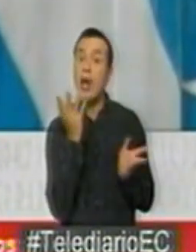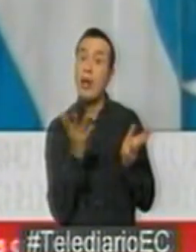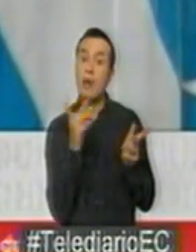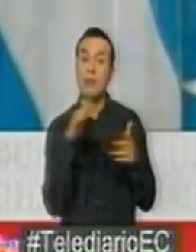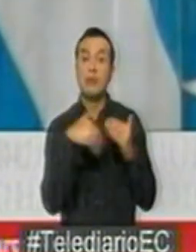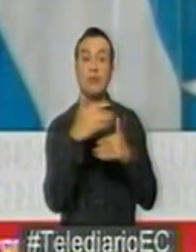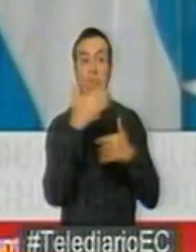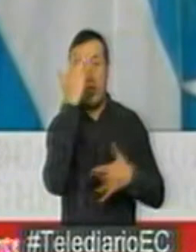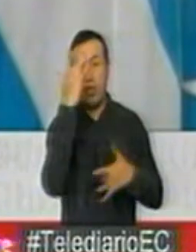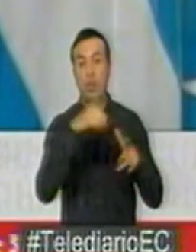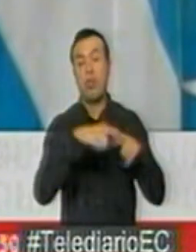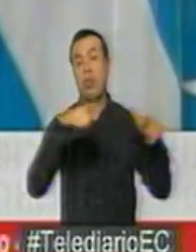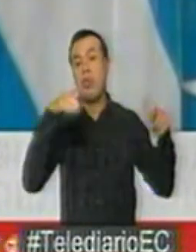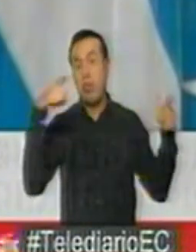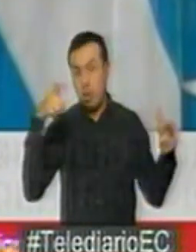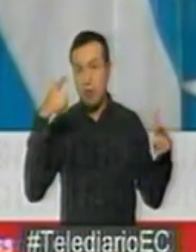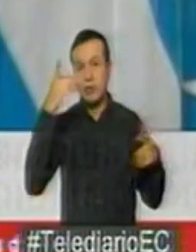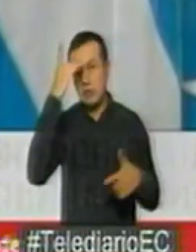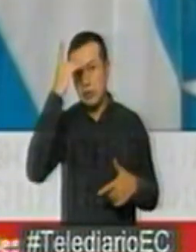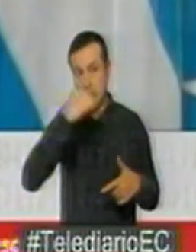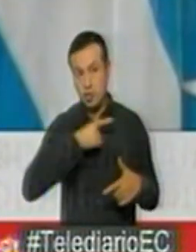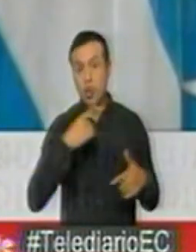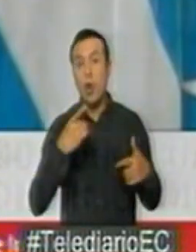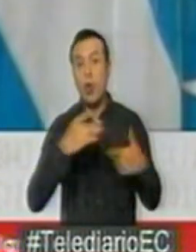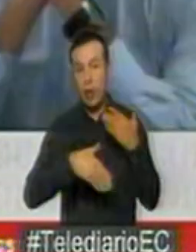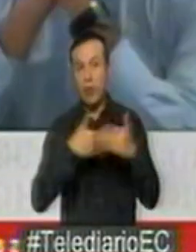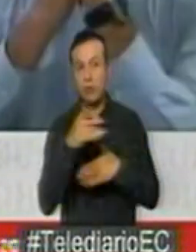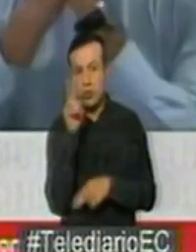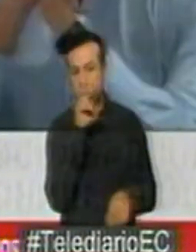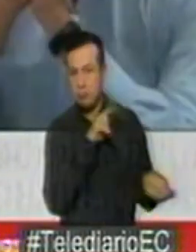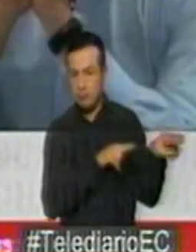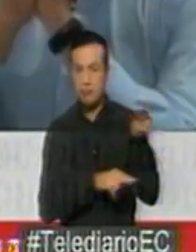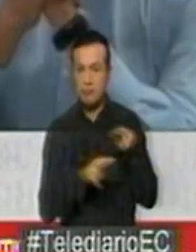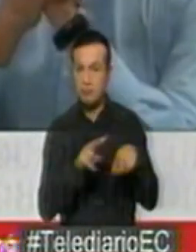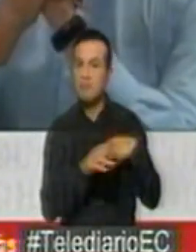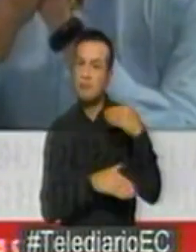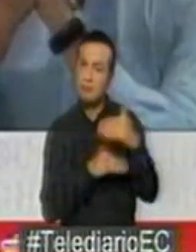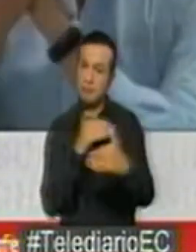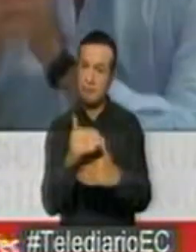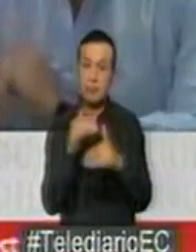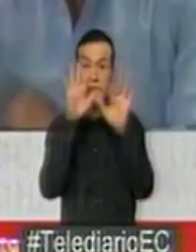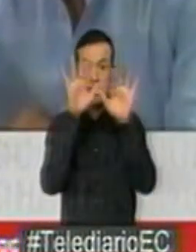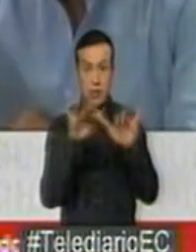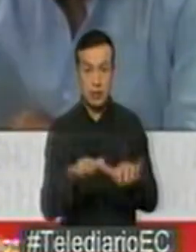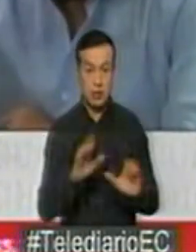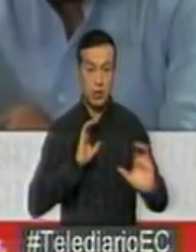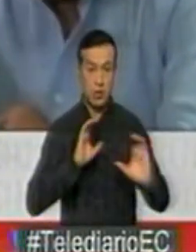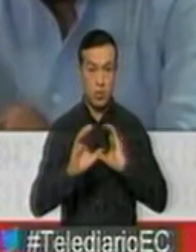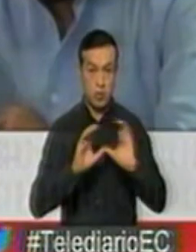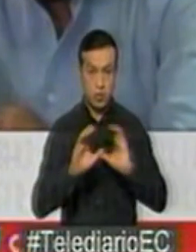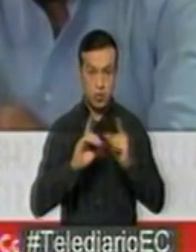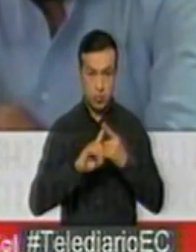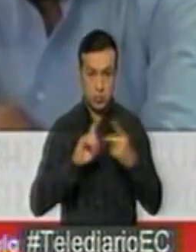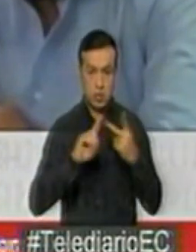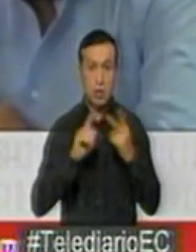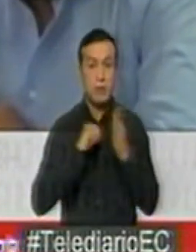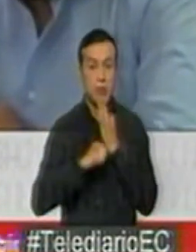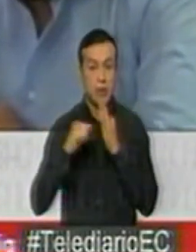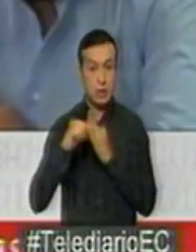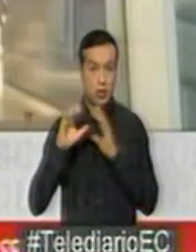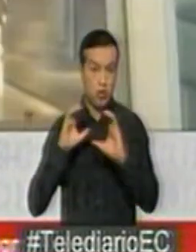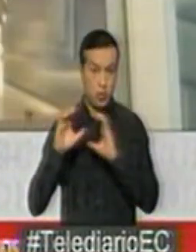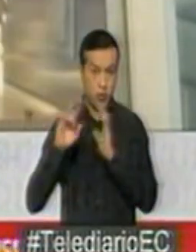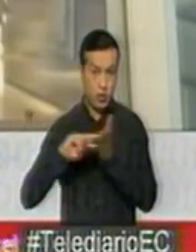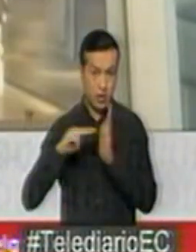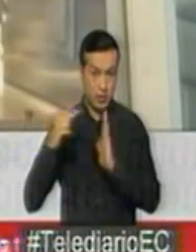complica, pues habrá que pensar en nuevas medidas, sin duda alguna. La Secretaría General de Comunicación y el Ministerio de